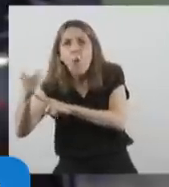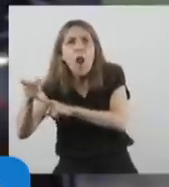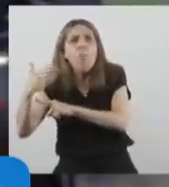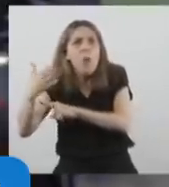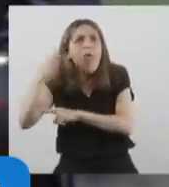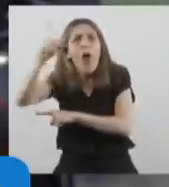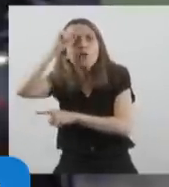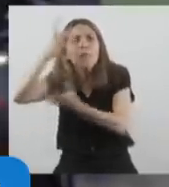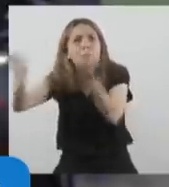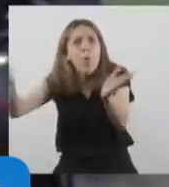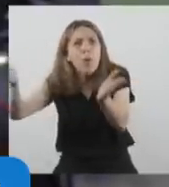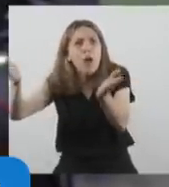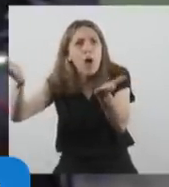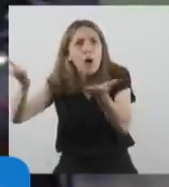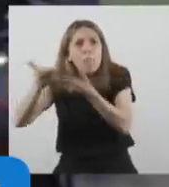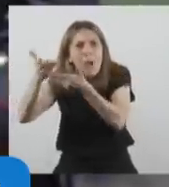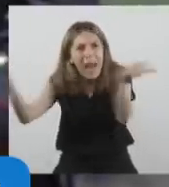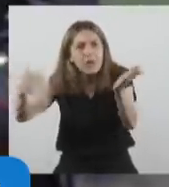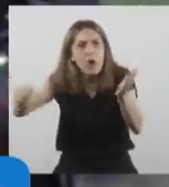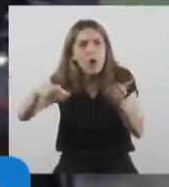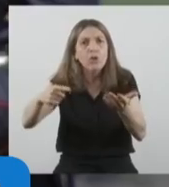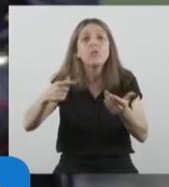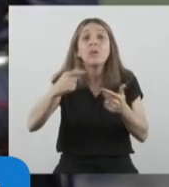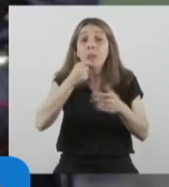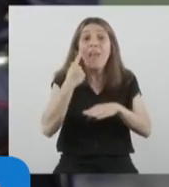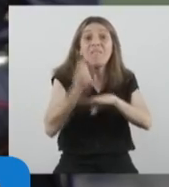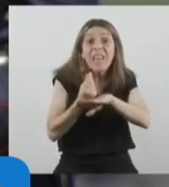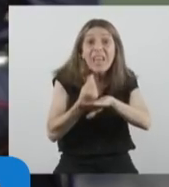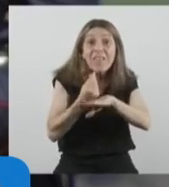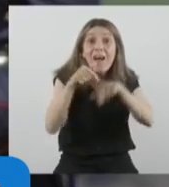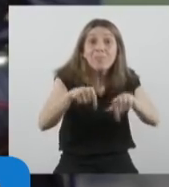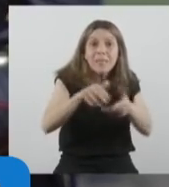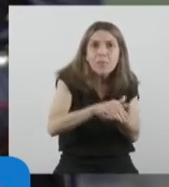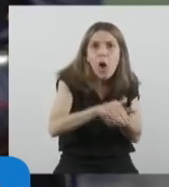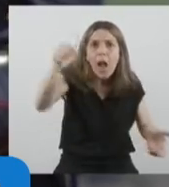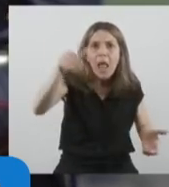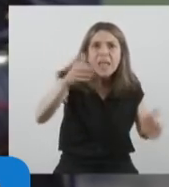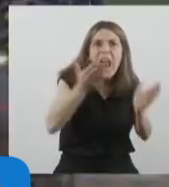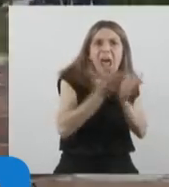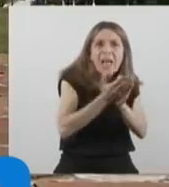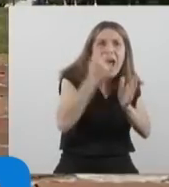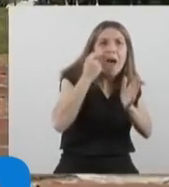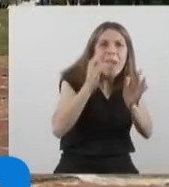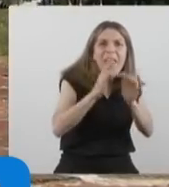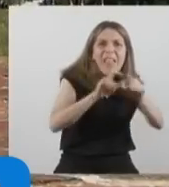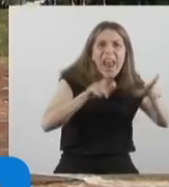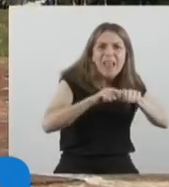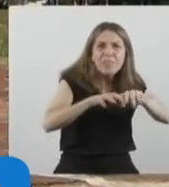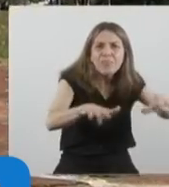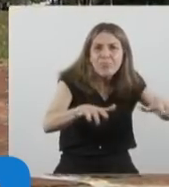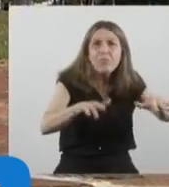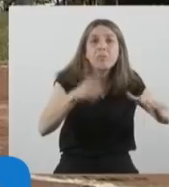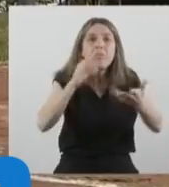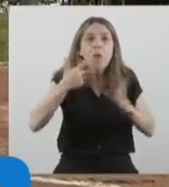que merecen quiero que aquí encuentren trabajo quiero que vivan felices de haber nacido en yapeyú